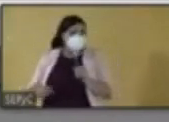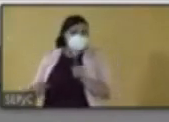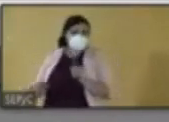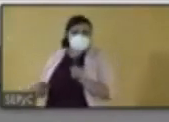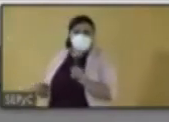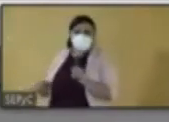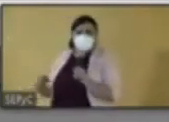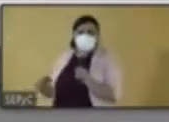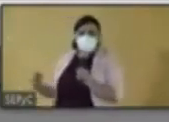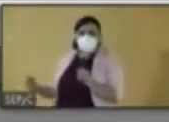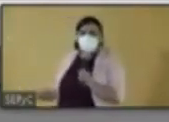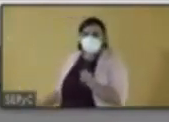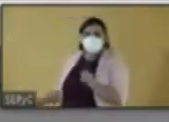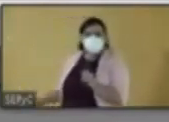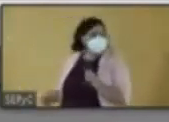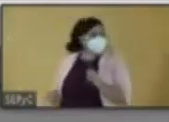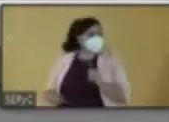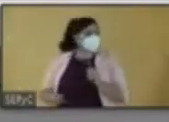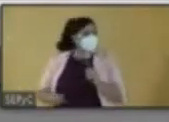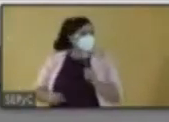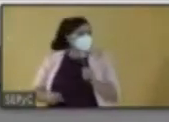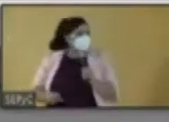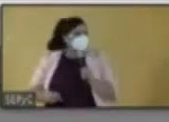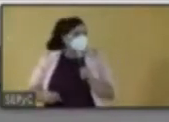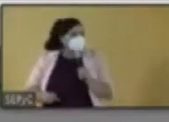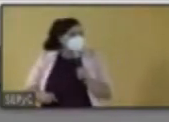la persona prestó su servicio en un ente privado.